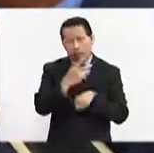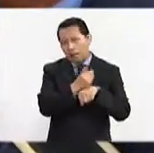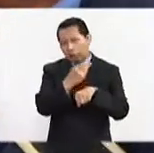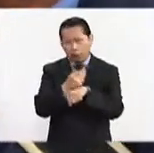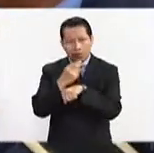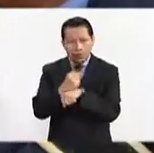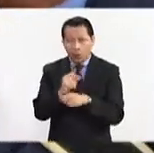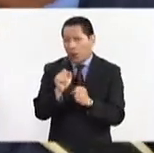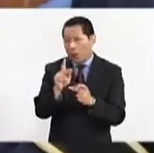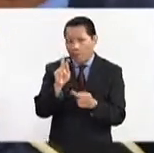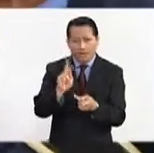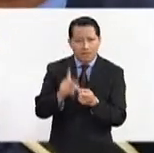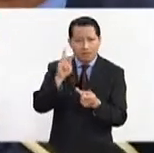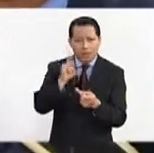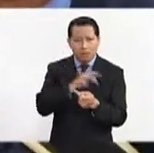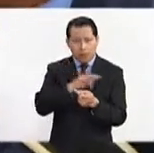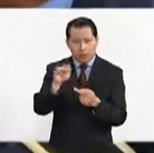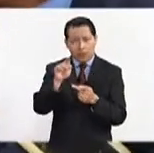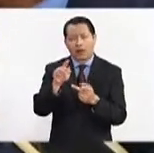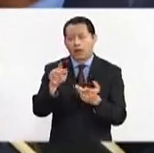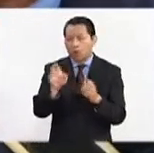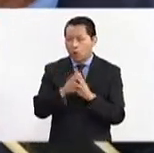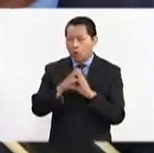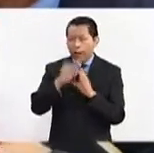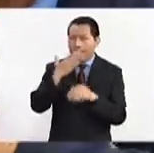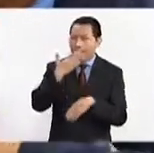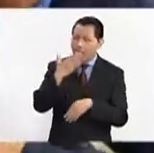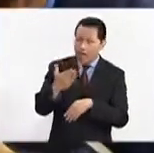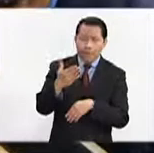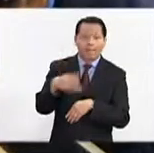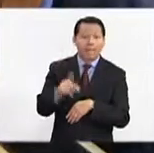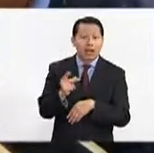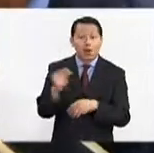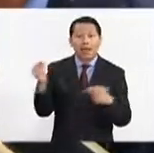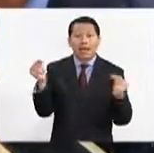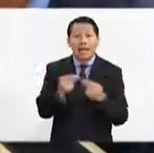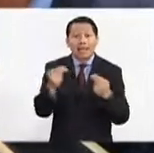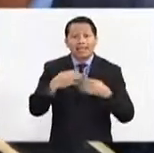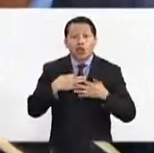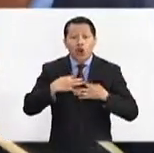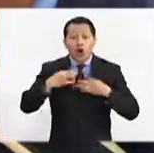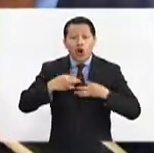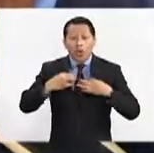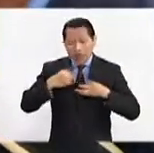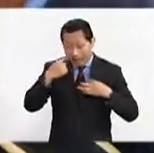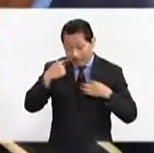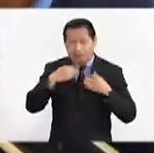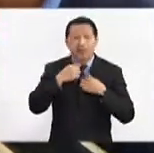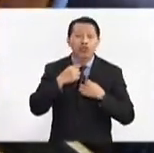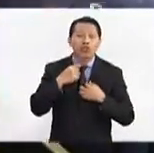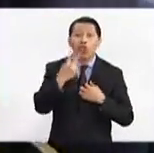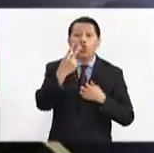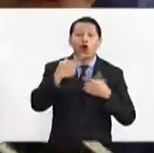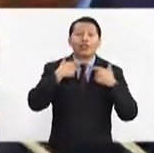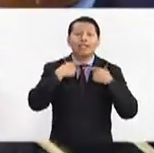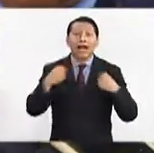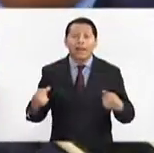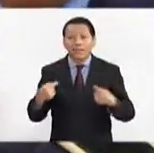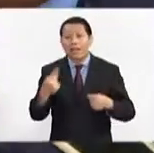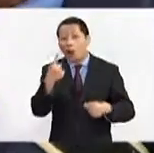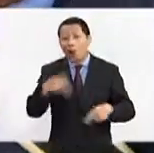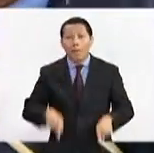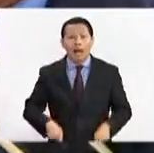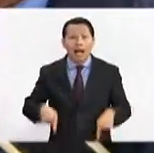se va a hacer perfecto. Para nosotros es una bendición, pero necesitamos sacar ropa. Esto son 2 camisas que saqué, los mismos